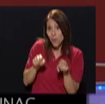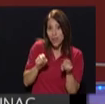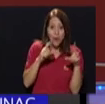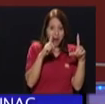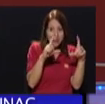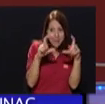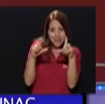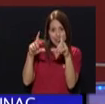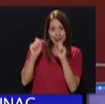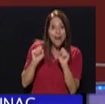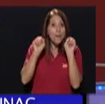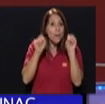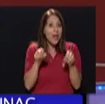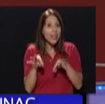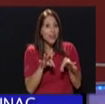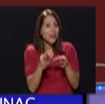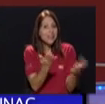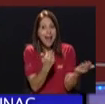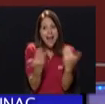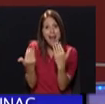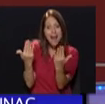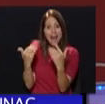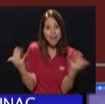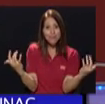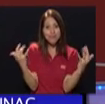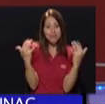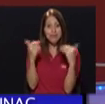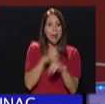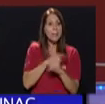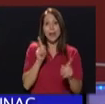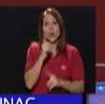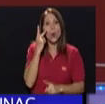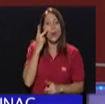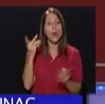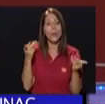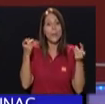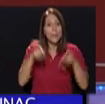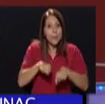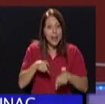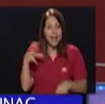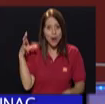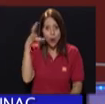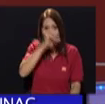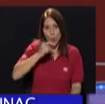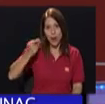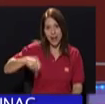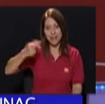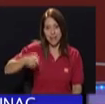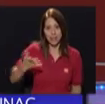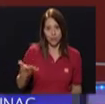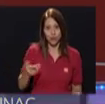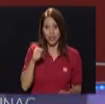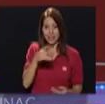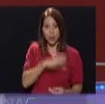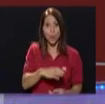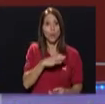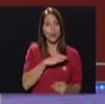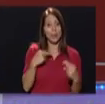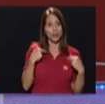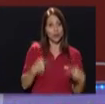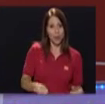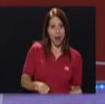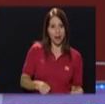turista, puedo traer más visitación y demás, pero no mido los riesgos que puedo estar generando con esto. irresponsable comportamiento que es